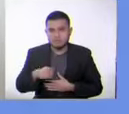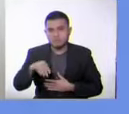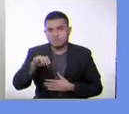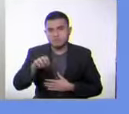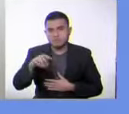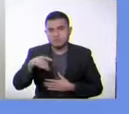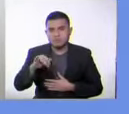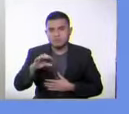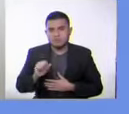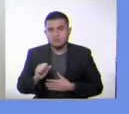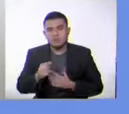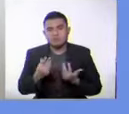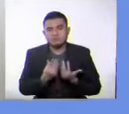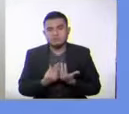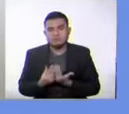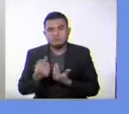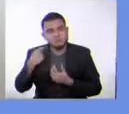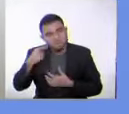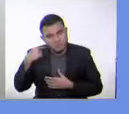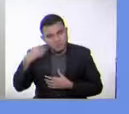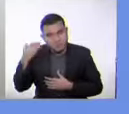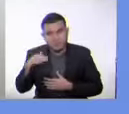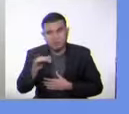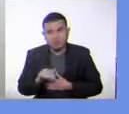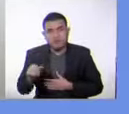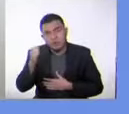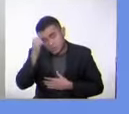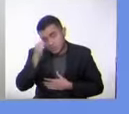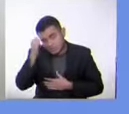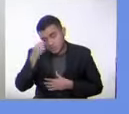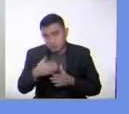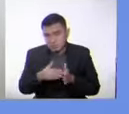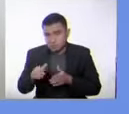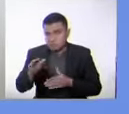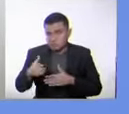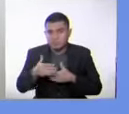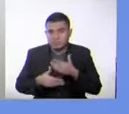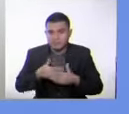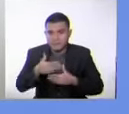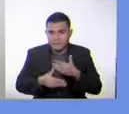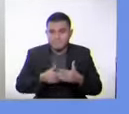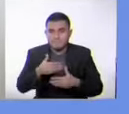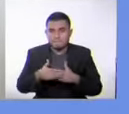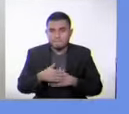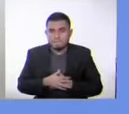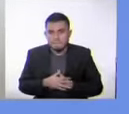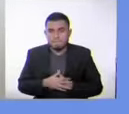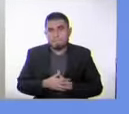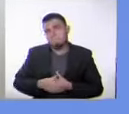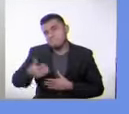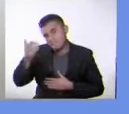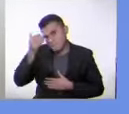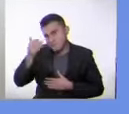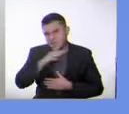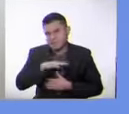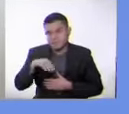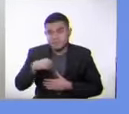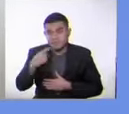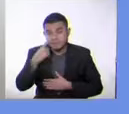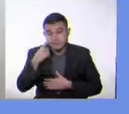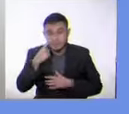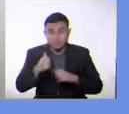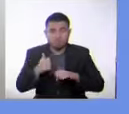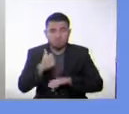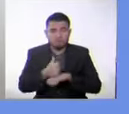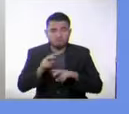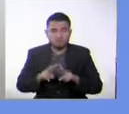donde niños y niñas aprenden e inician su proceso de educación. Es de la familia donde se instalan valores, es en